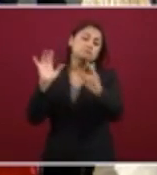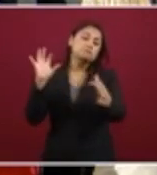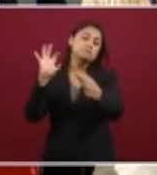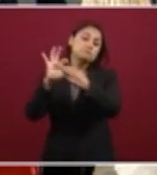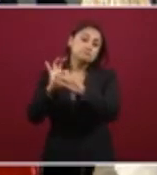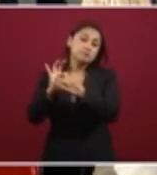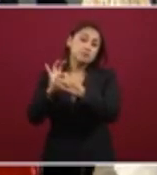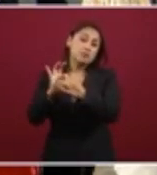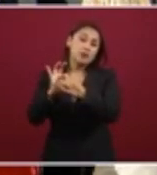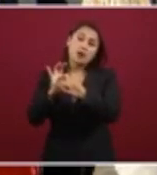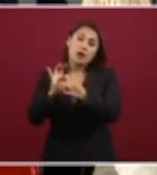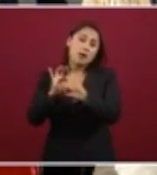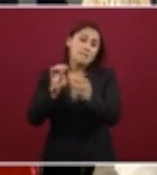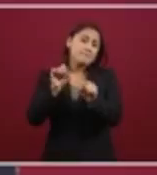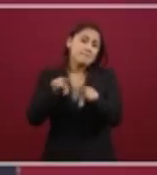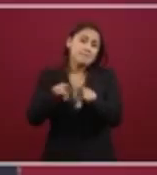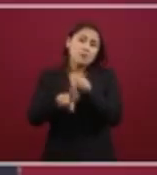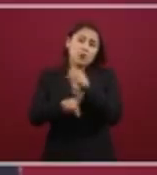¿no?